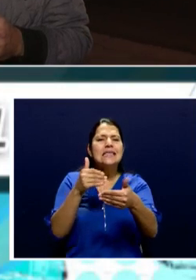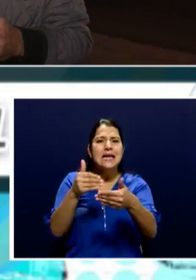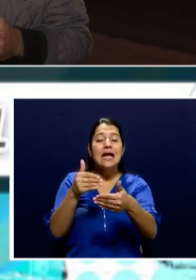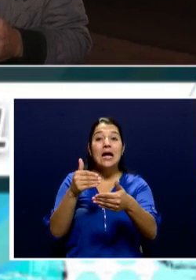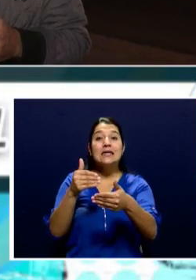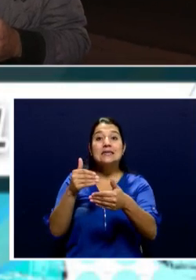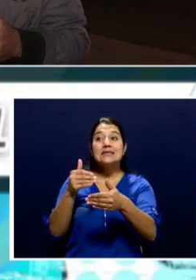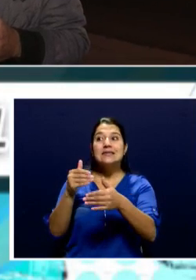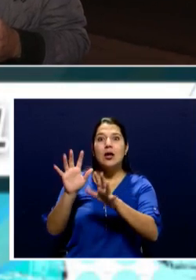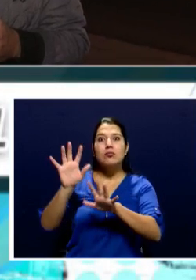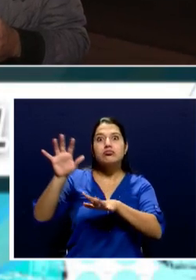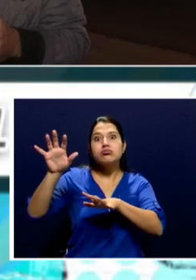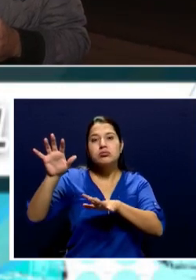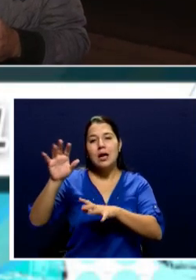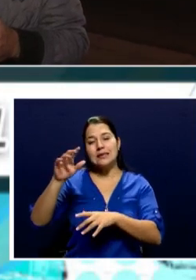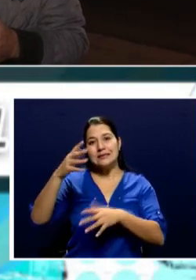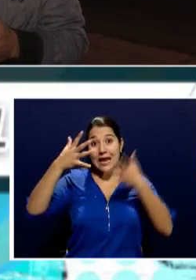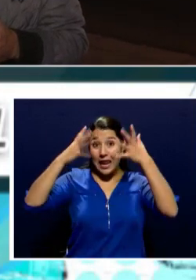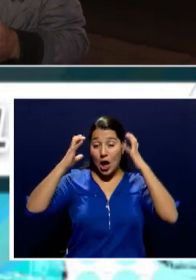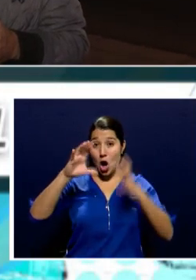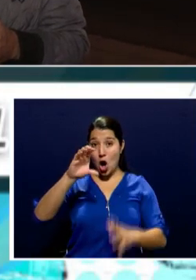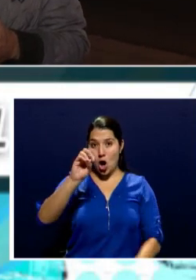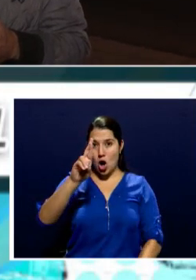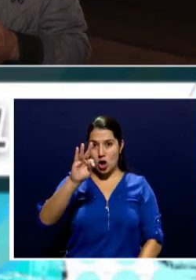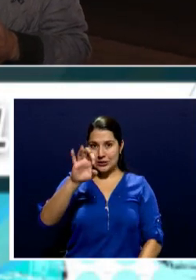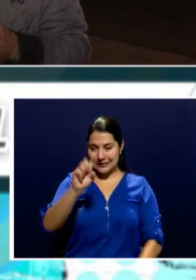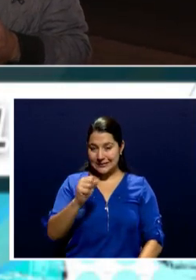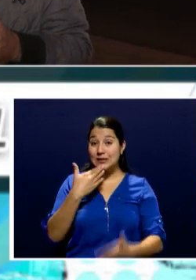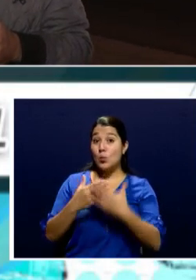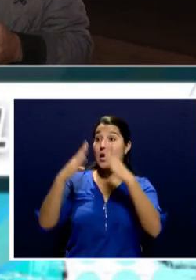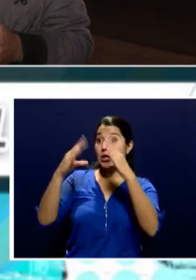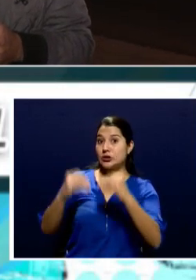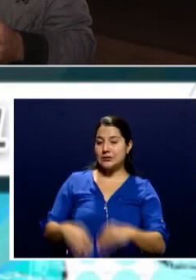Cortés. Buenas noches, Andrés, y nos informa desde allá.